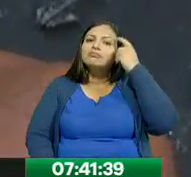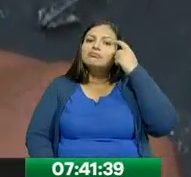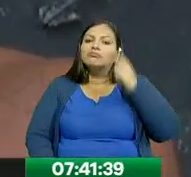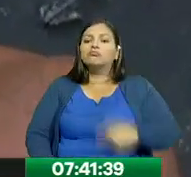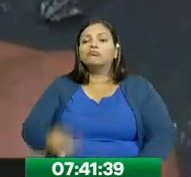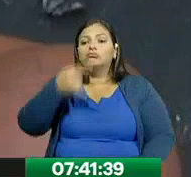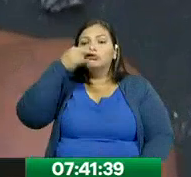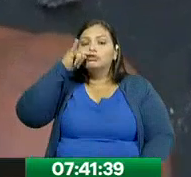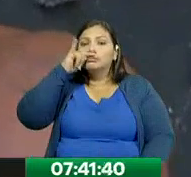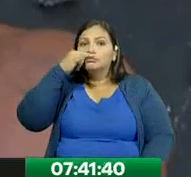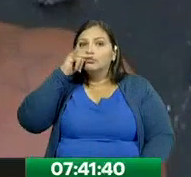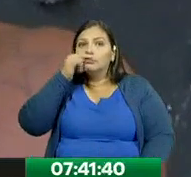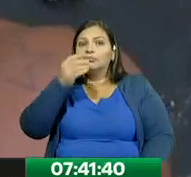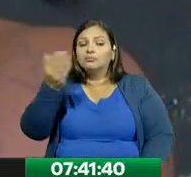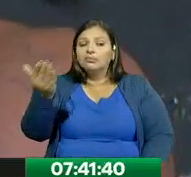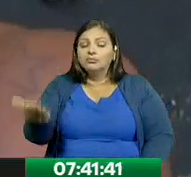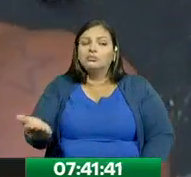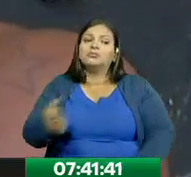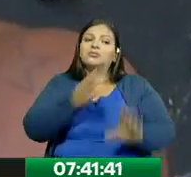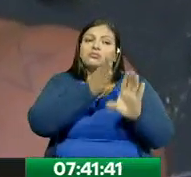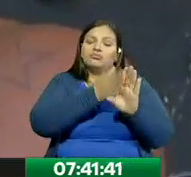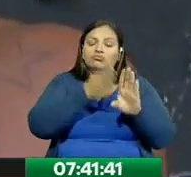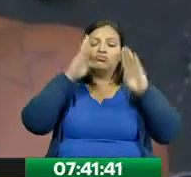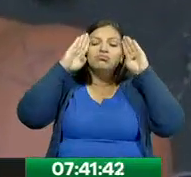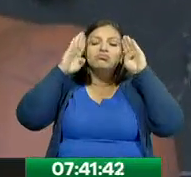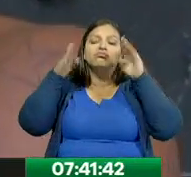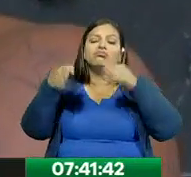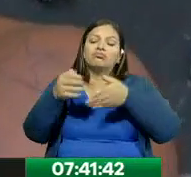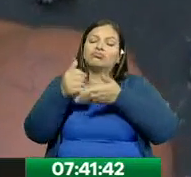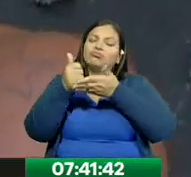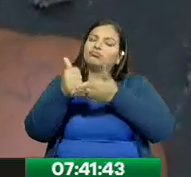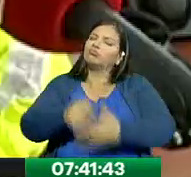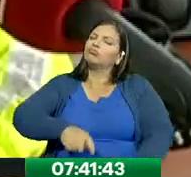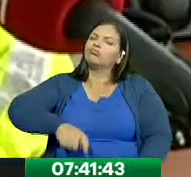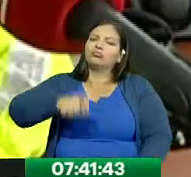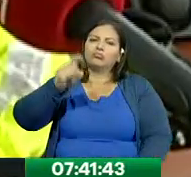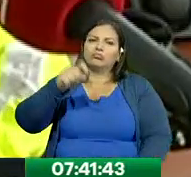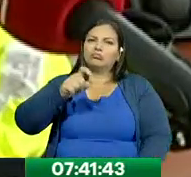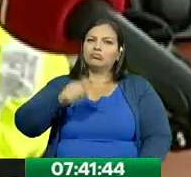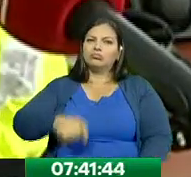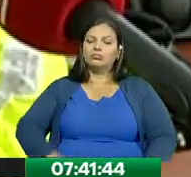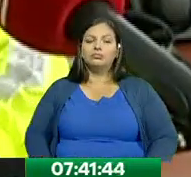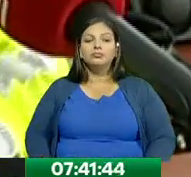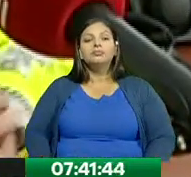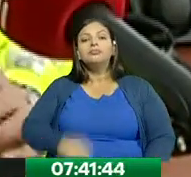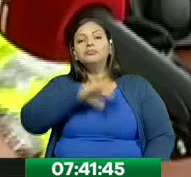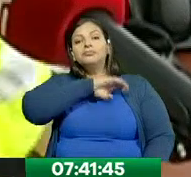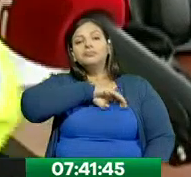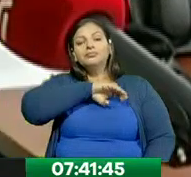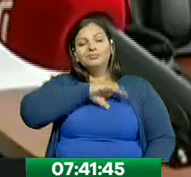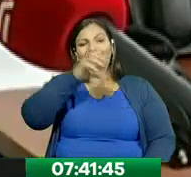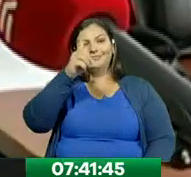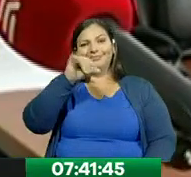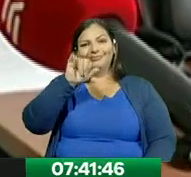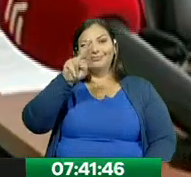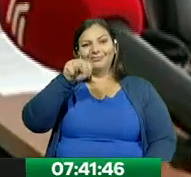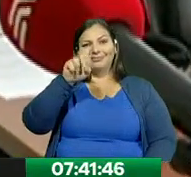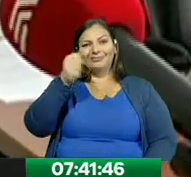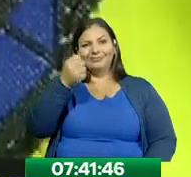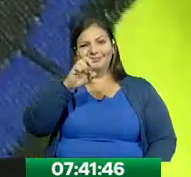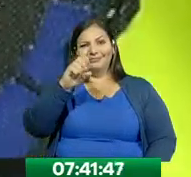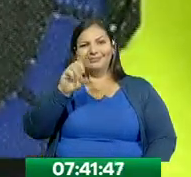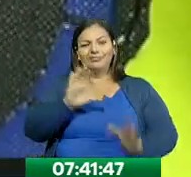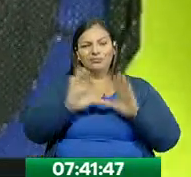o sea que ella etapas en la adolescencia yo creo que deberían de ayudar lo matan la vida sé que investigue este caso con la fiscalía que